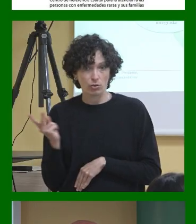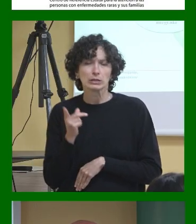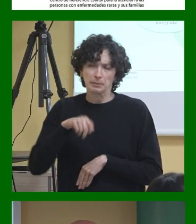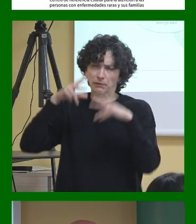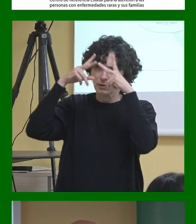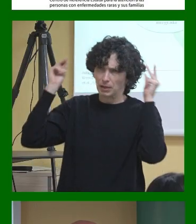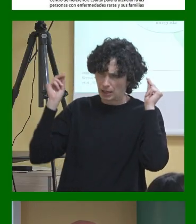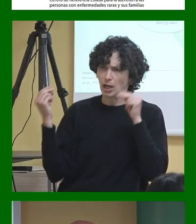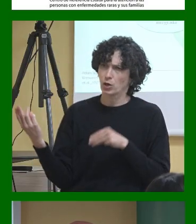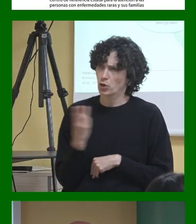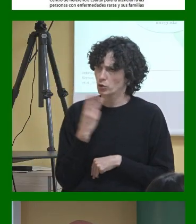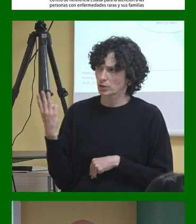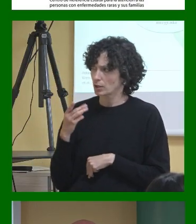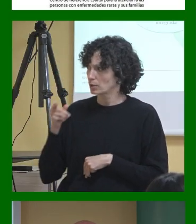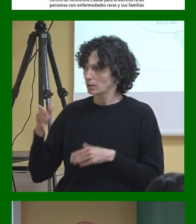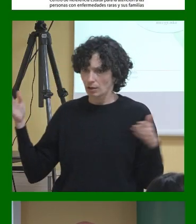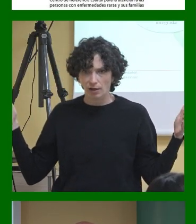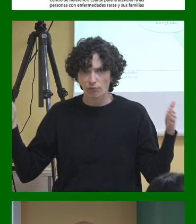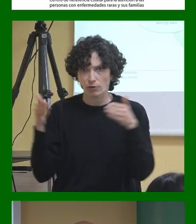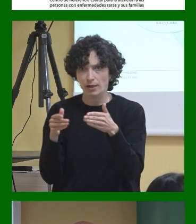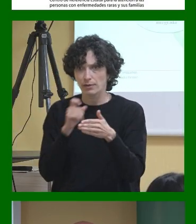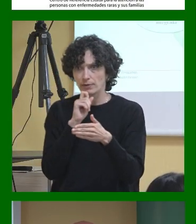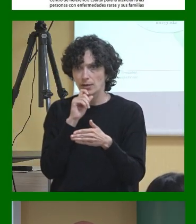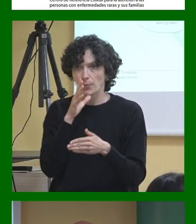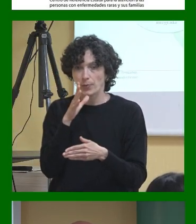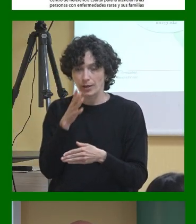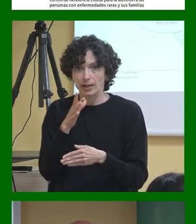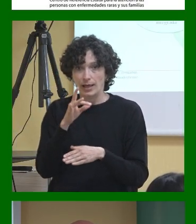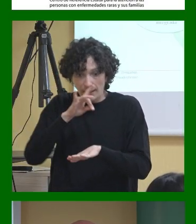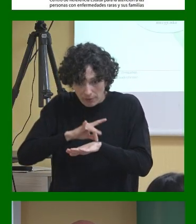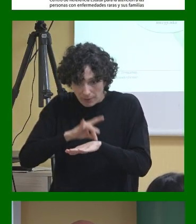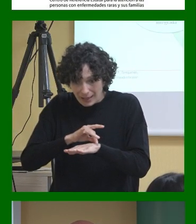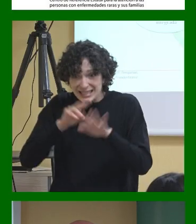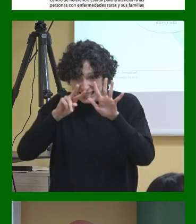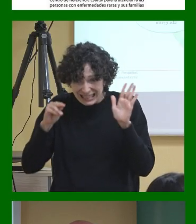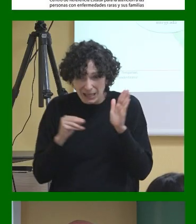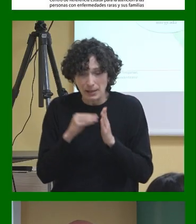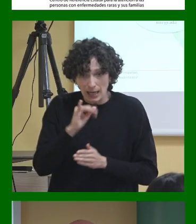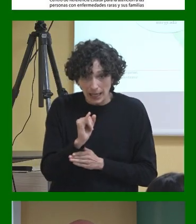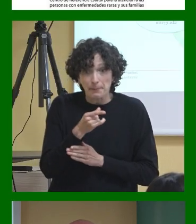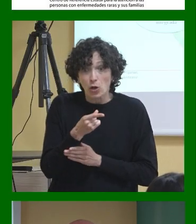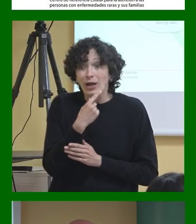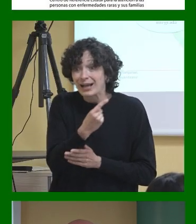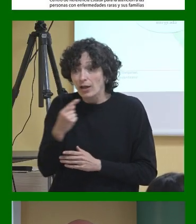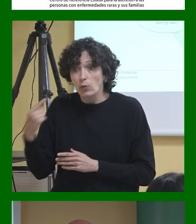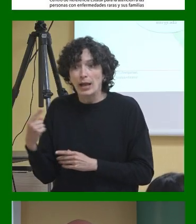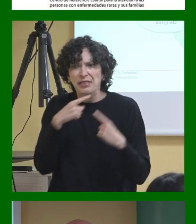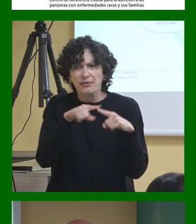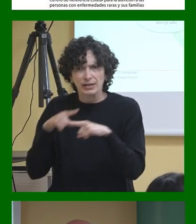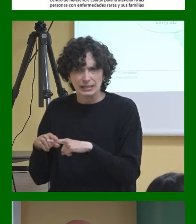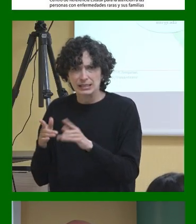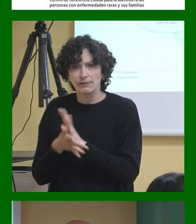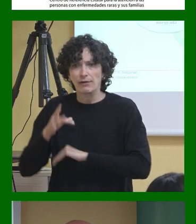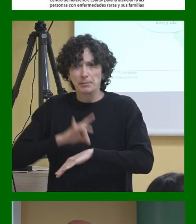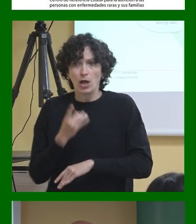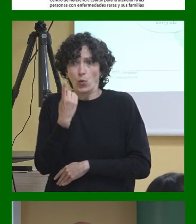enfermería, dada que dentro de las enfermedades hay 7.000 enfermedades y dentro de cada una de las enfermedades hay variabilidad, es decir, hay heterogeneidad.